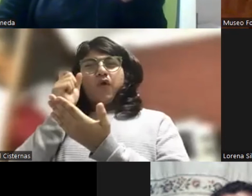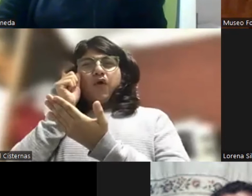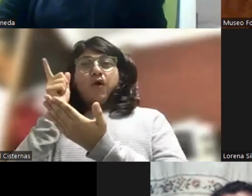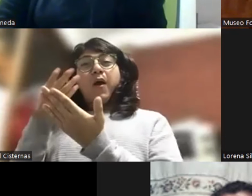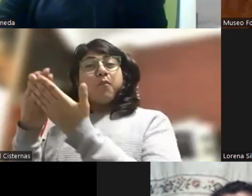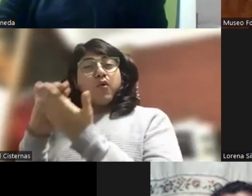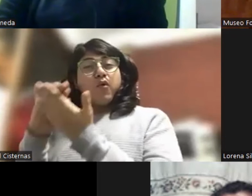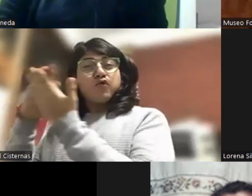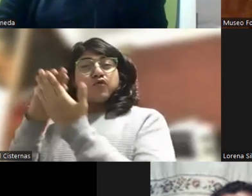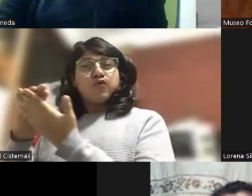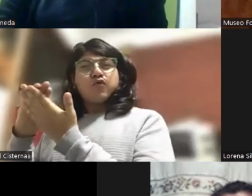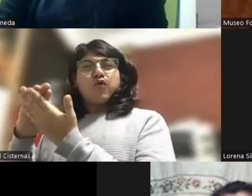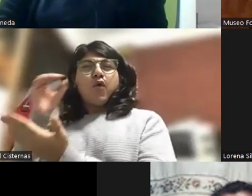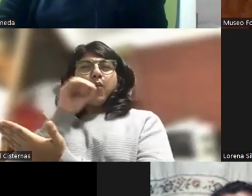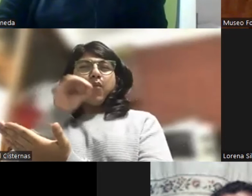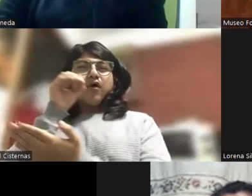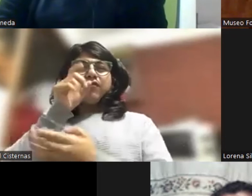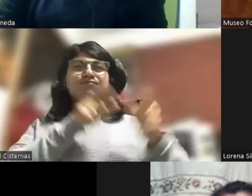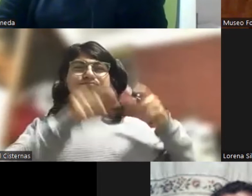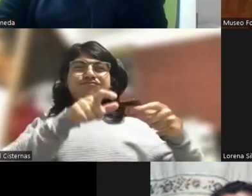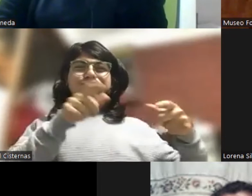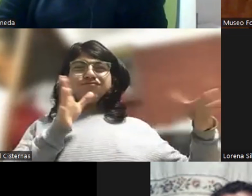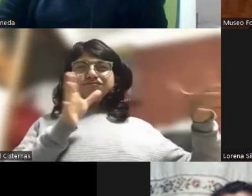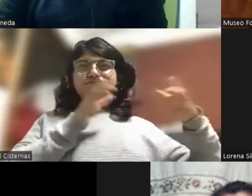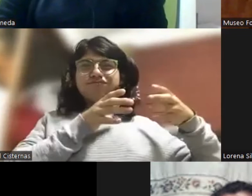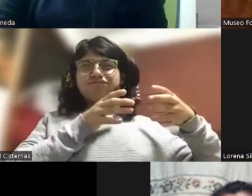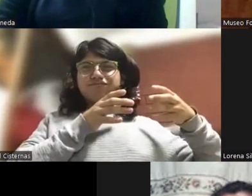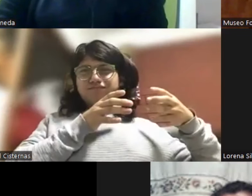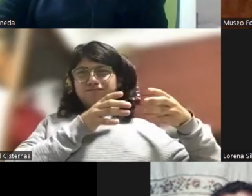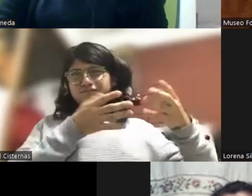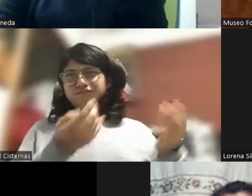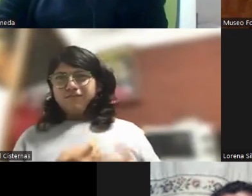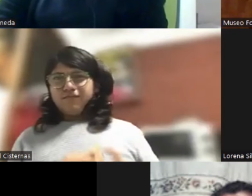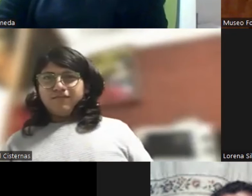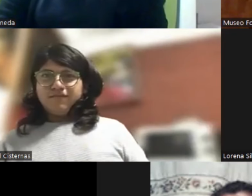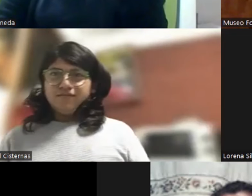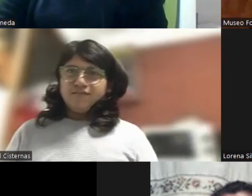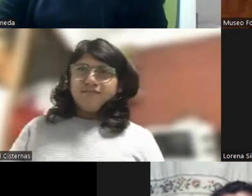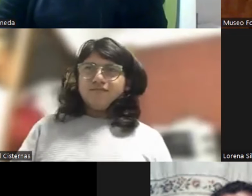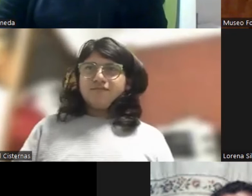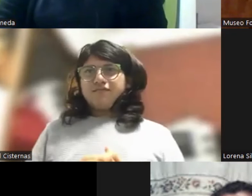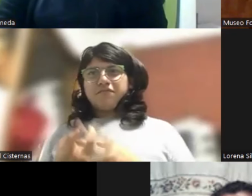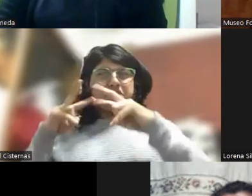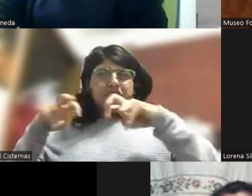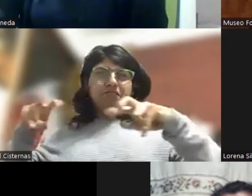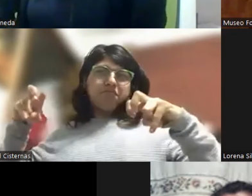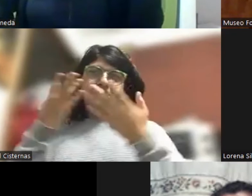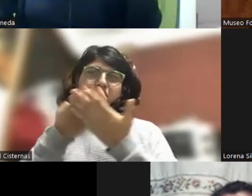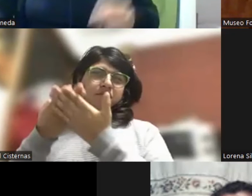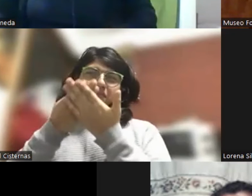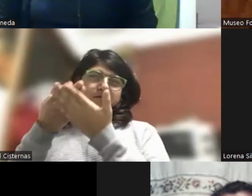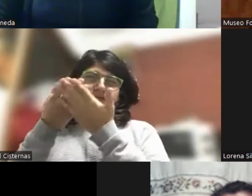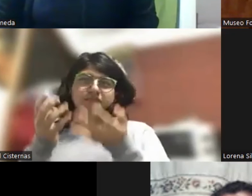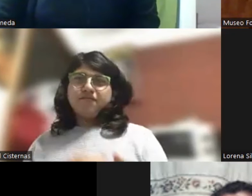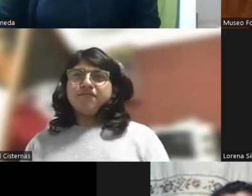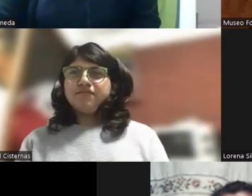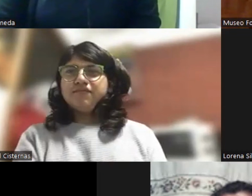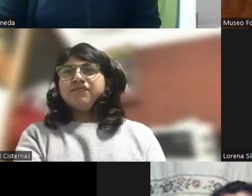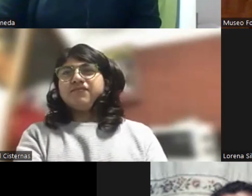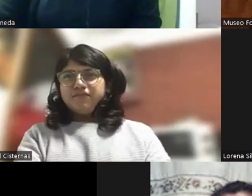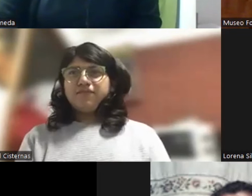comienza a hacer una investigación para entender y comprender? Porque también hay otros grupos quizás que puedan estar haciendo de manera